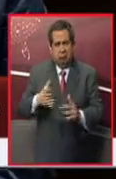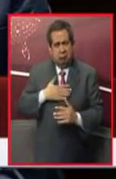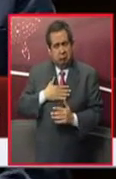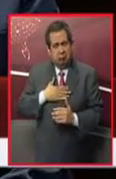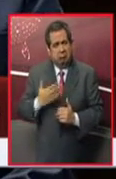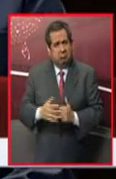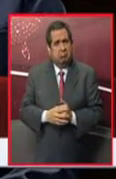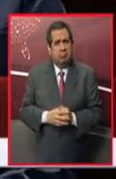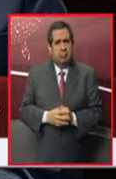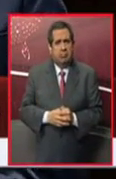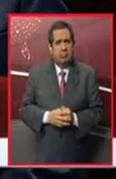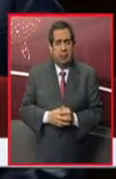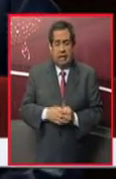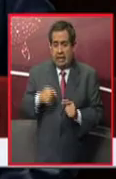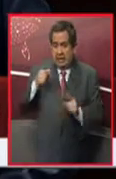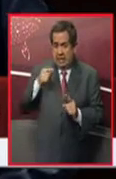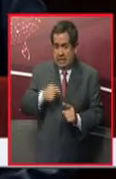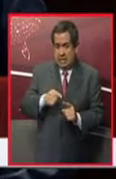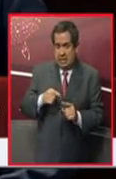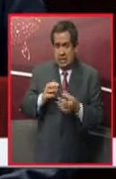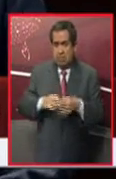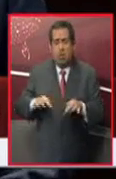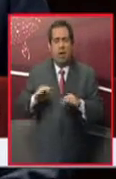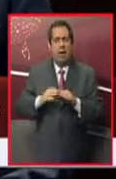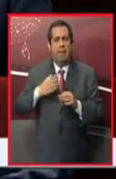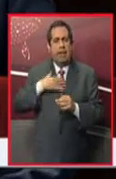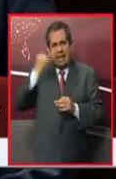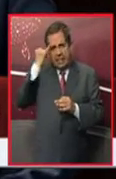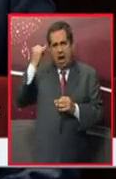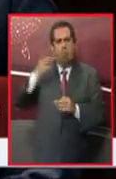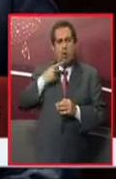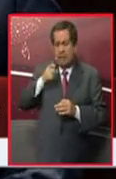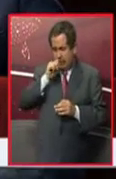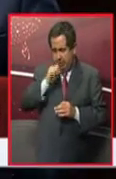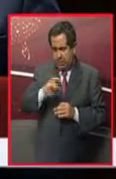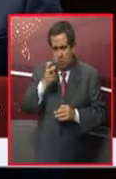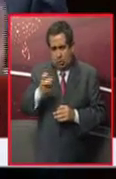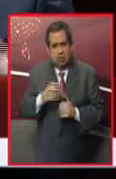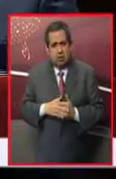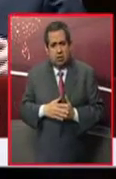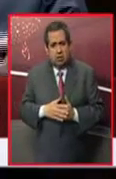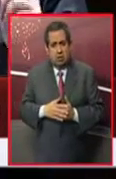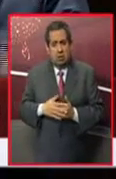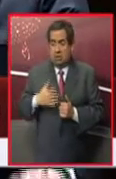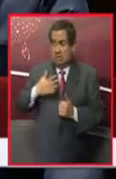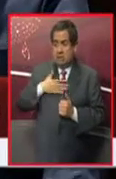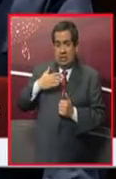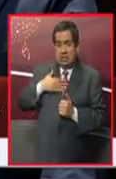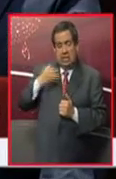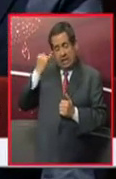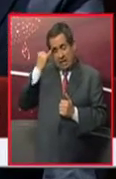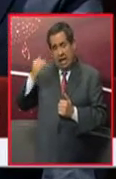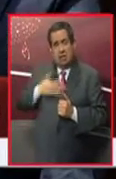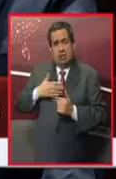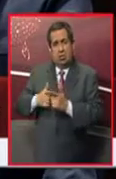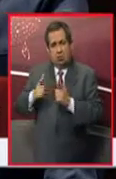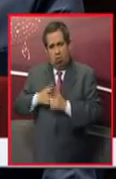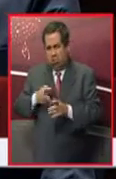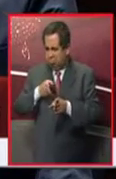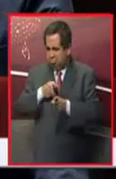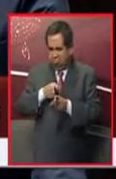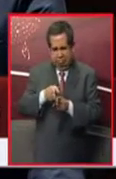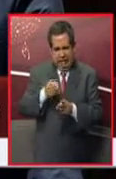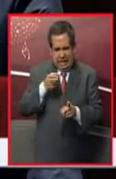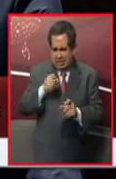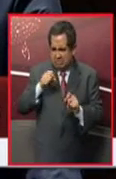comprometida. Forma parte de nuestro ideal político. Ha sido uno de los ejes irreductibles de